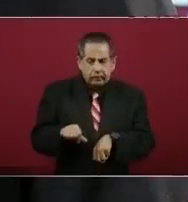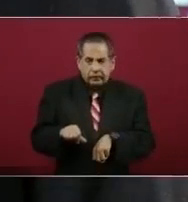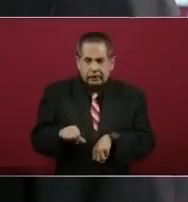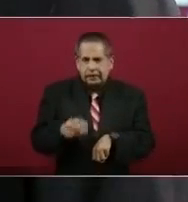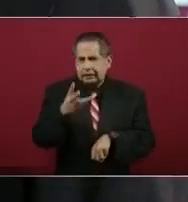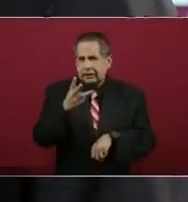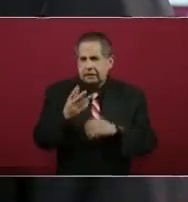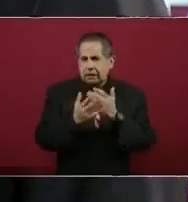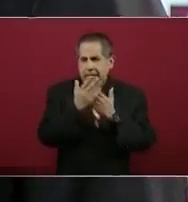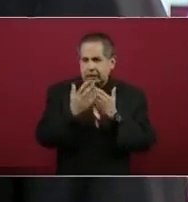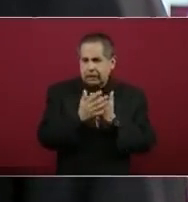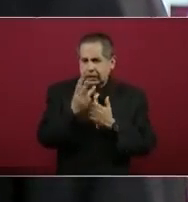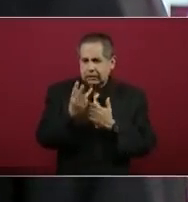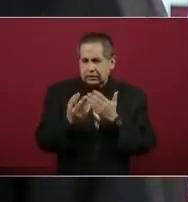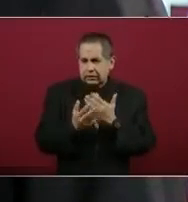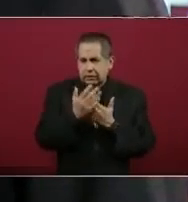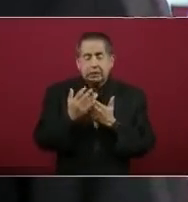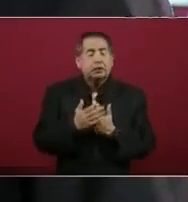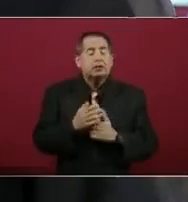3 de la mañana